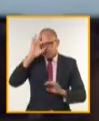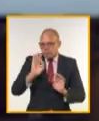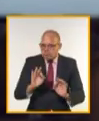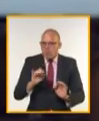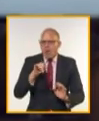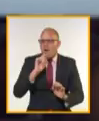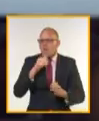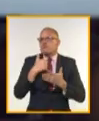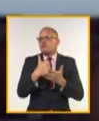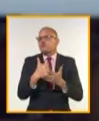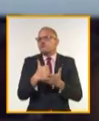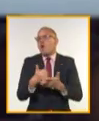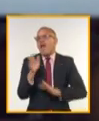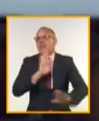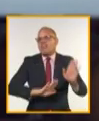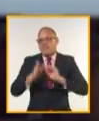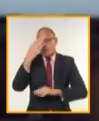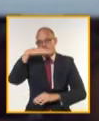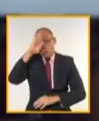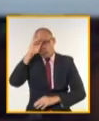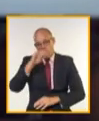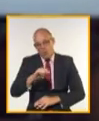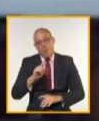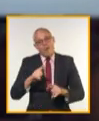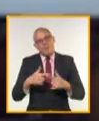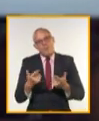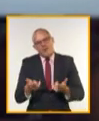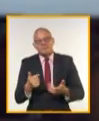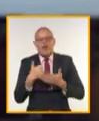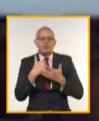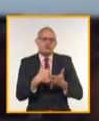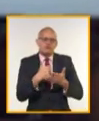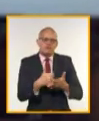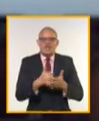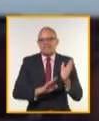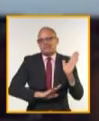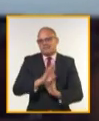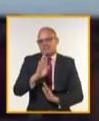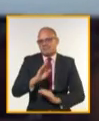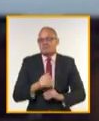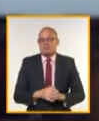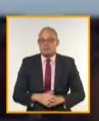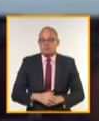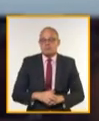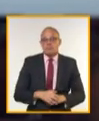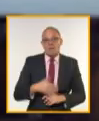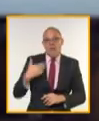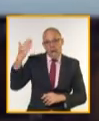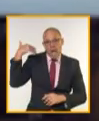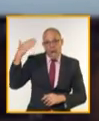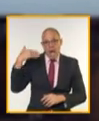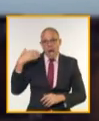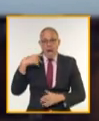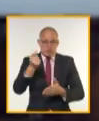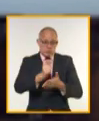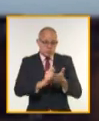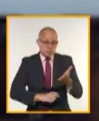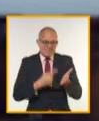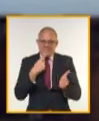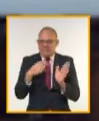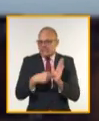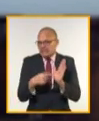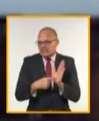inserción de mayor calidad dentro de Cuba. Gonzalo de Quesada lo deja muy establecido y la postura de los